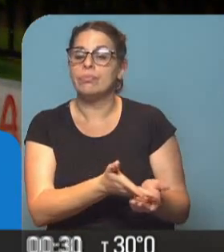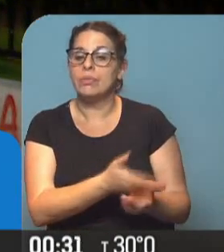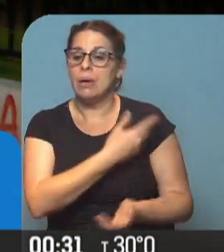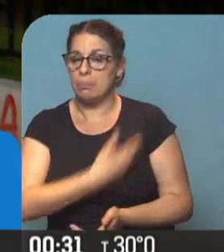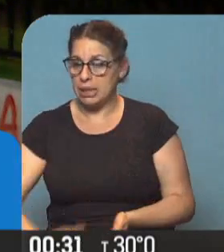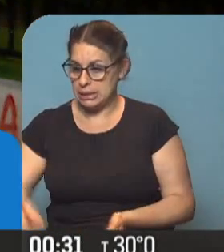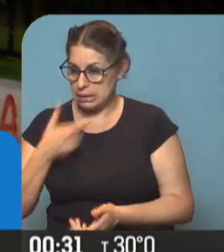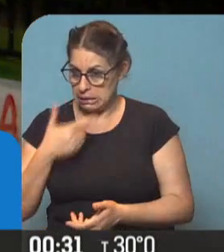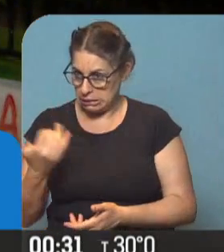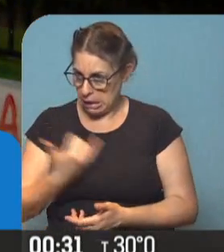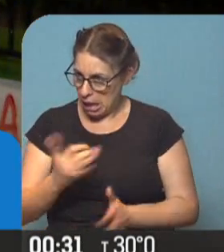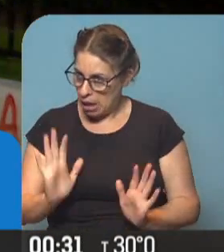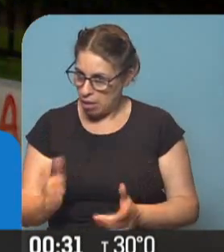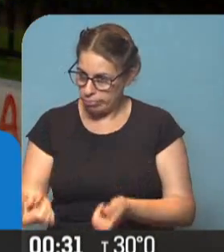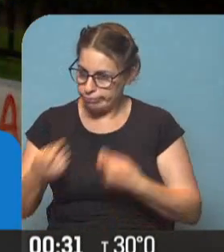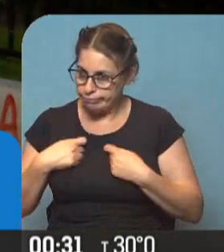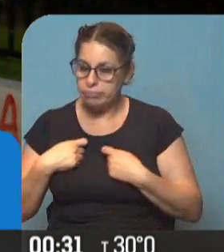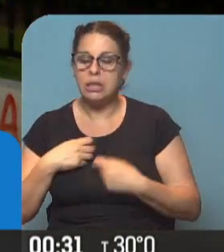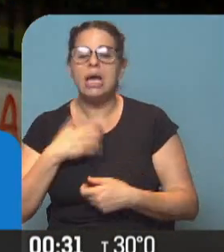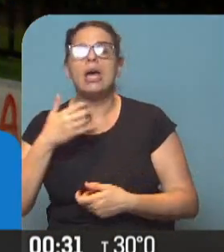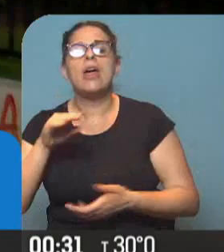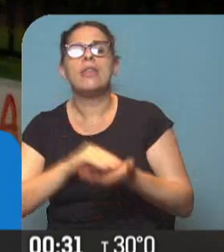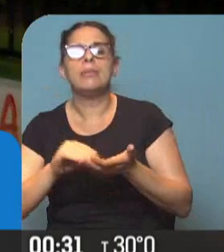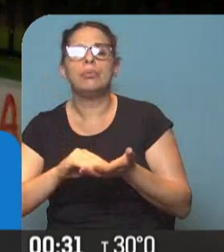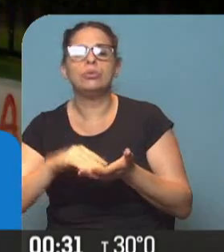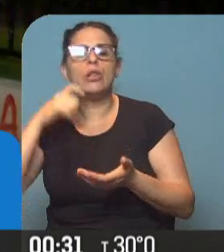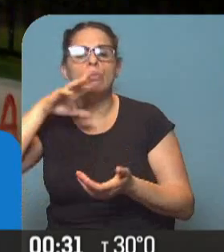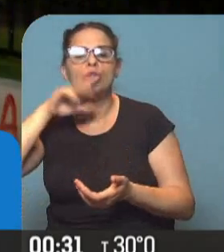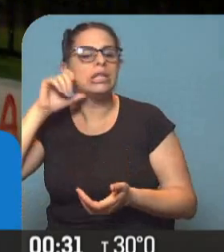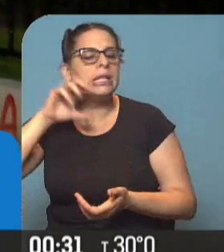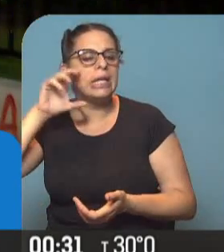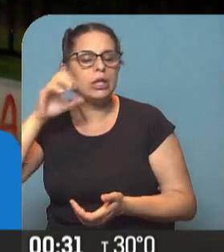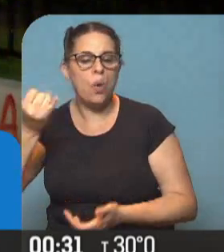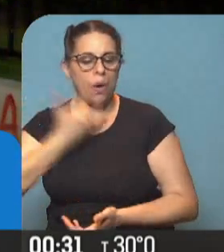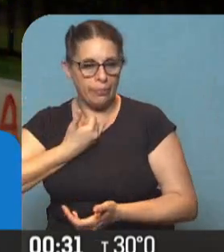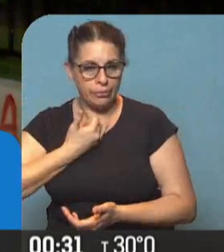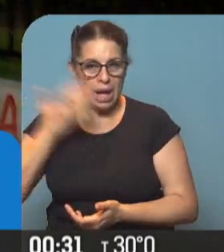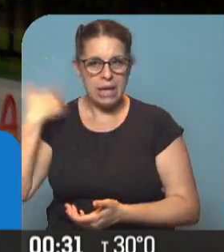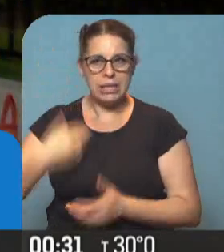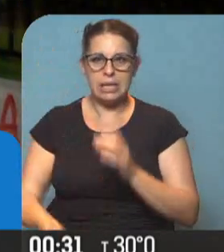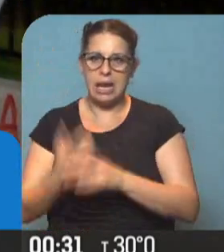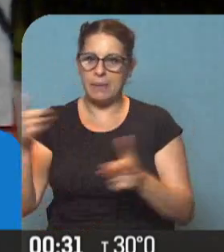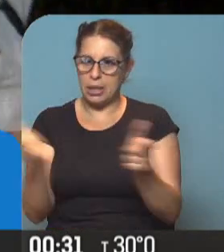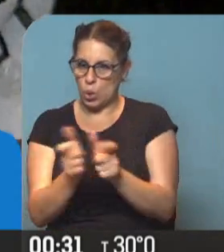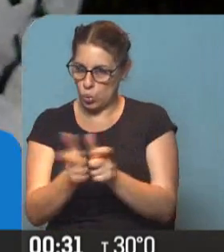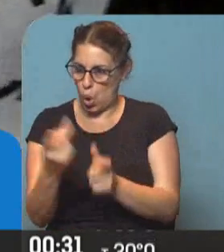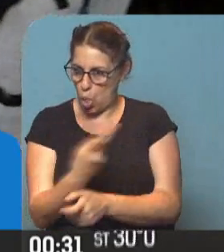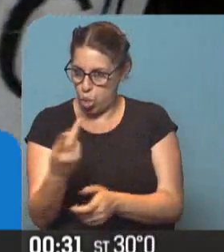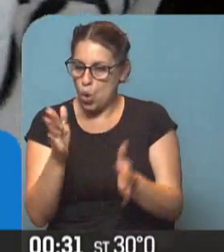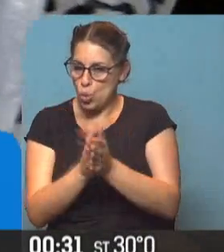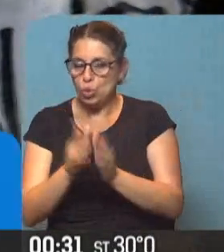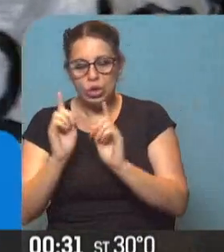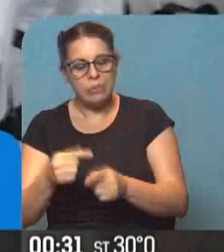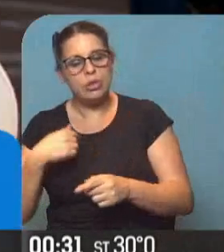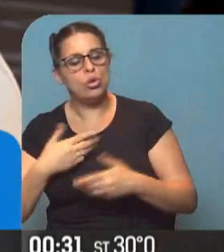presidente esto me lo comunicó el diputado guillermo montenegro con el cual estuve reunidos llega la mañana y al que también le estoy